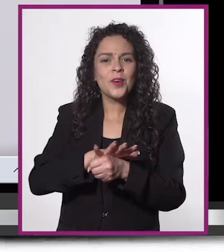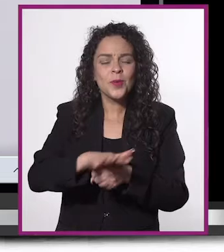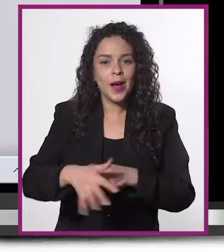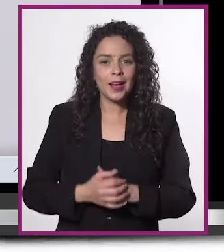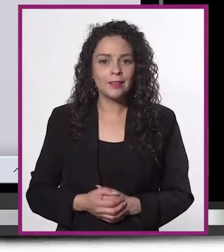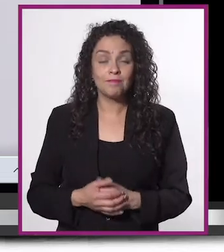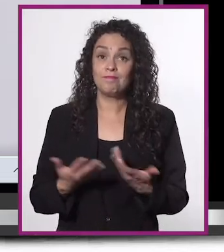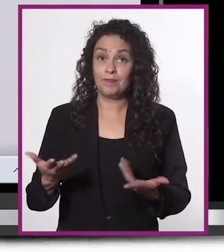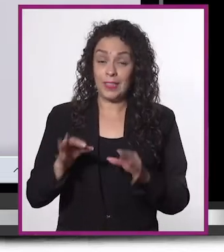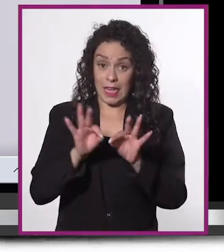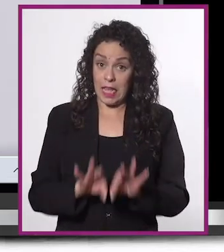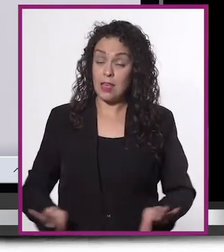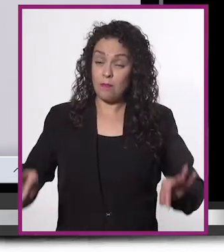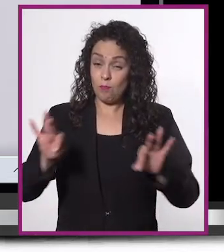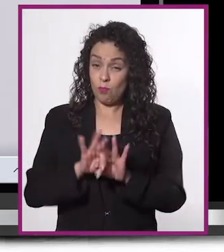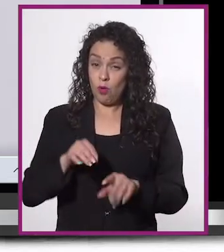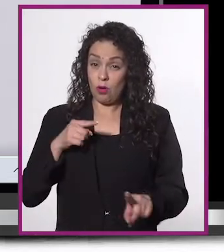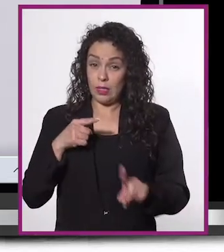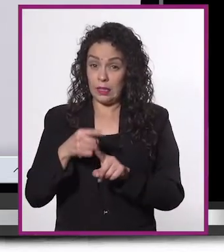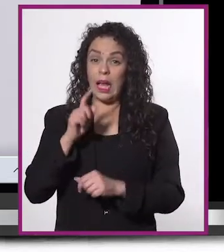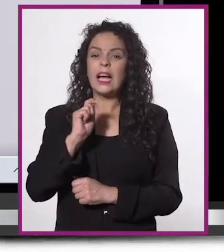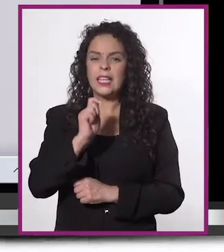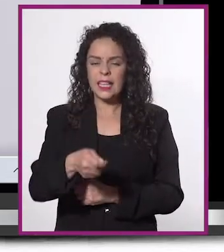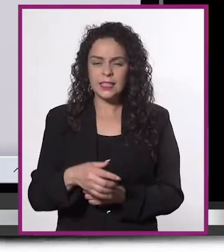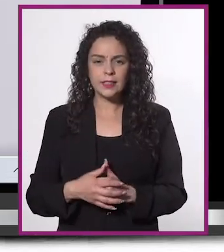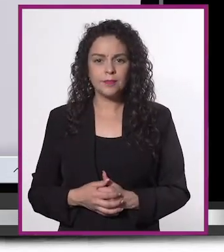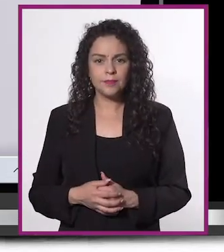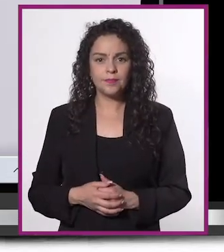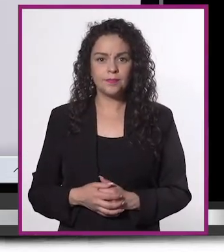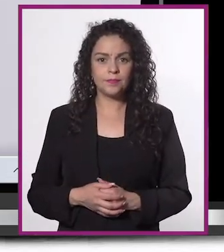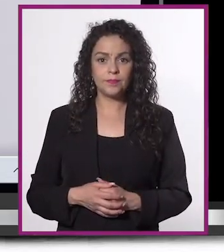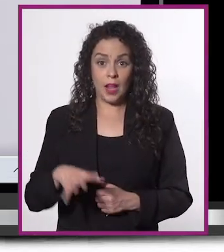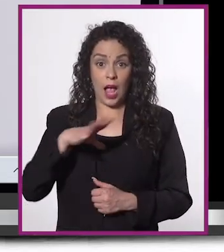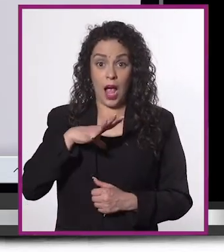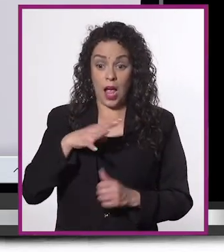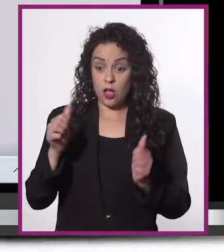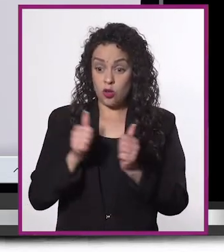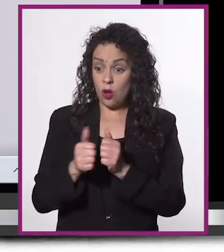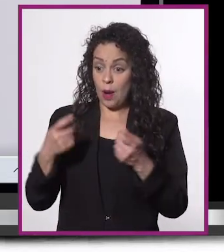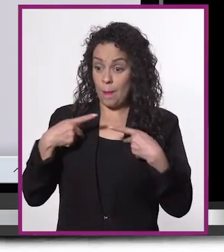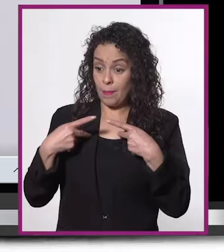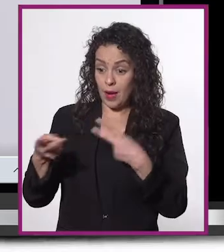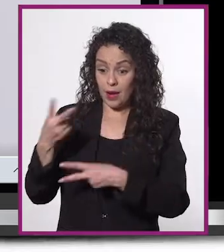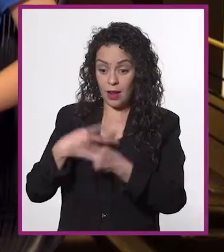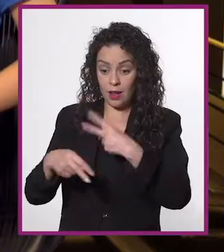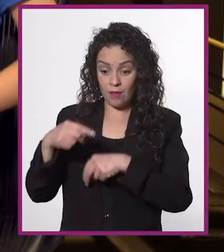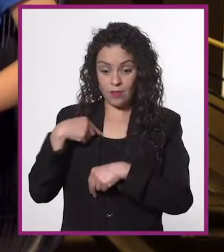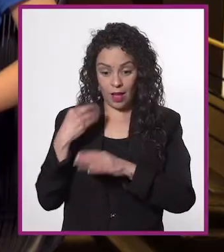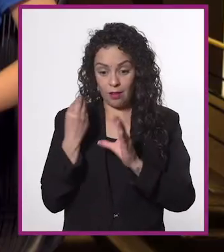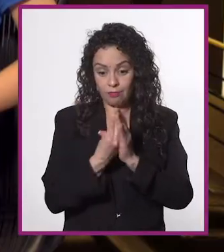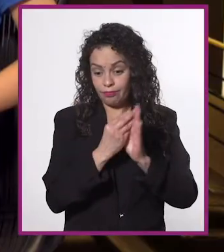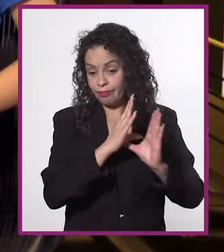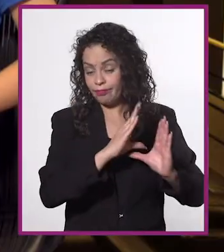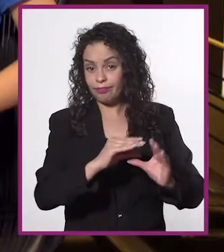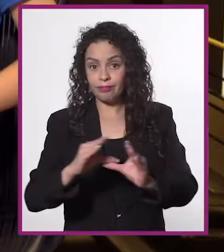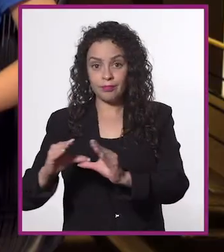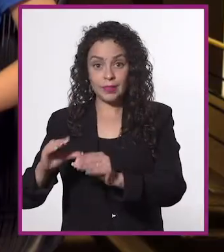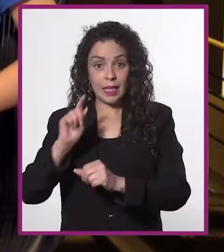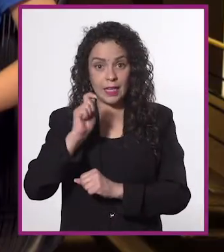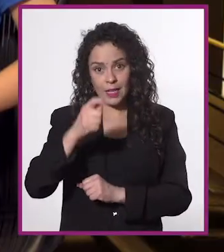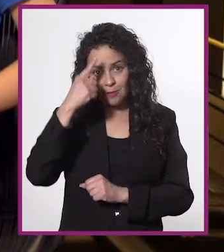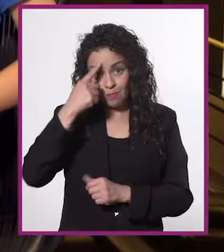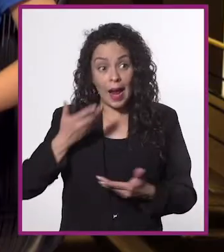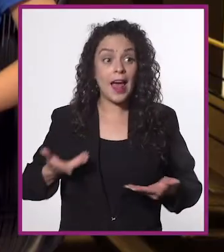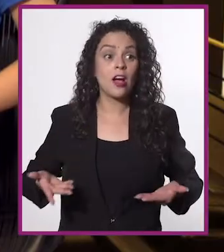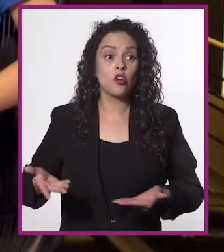importante y muy cercano que puedo tener con los asistentes, y creo que es algo para compartir,